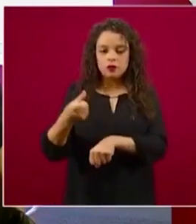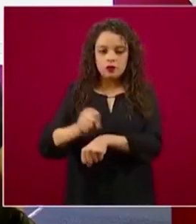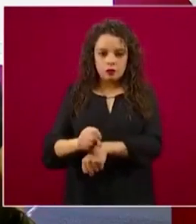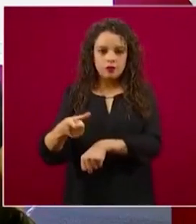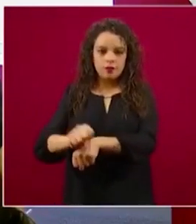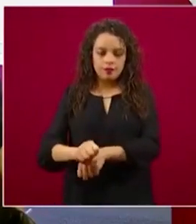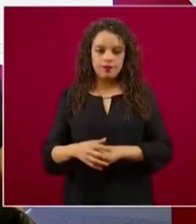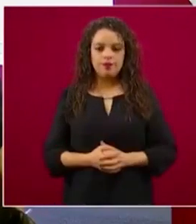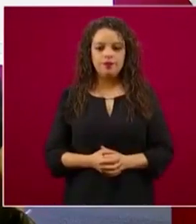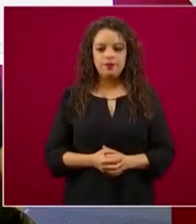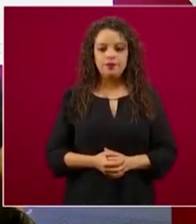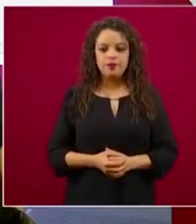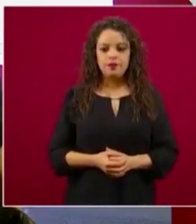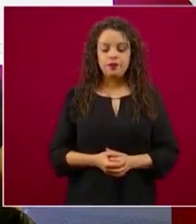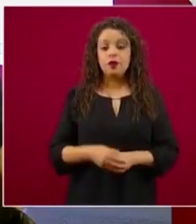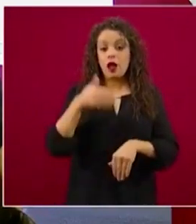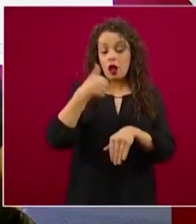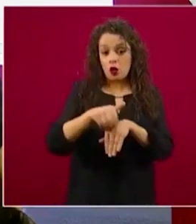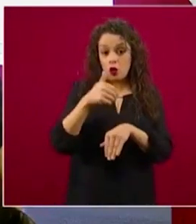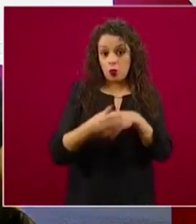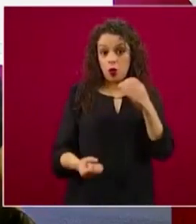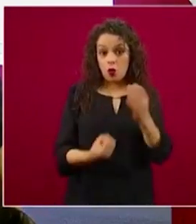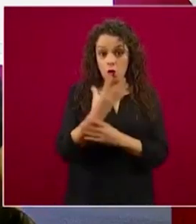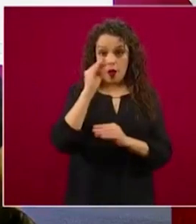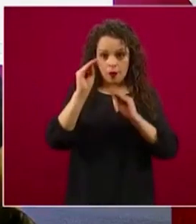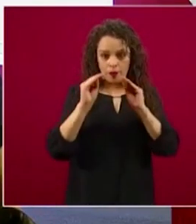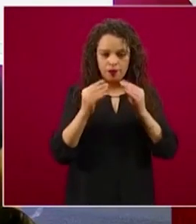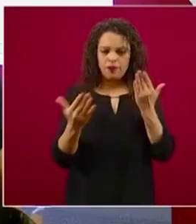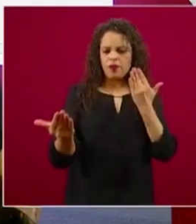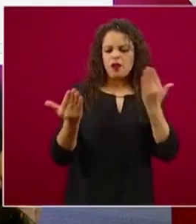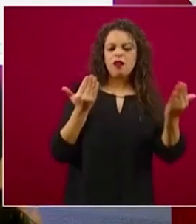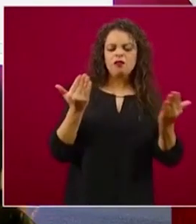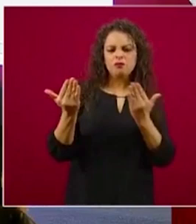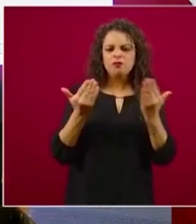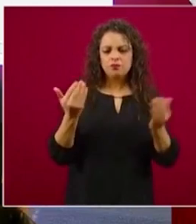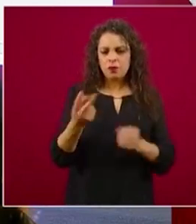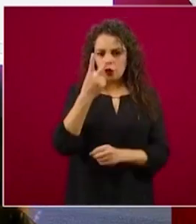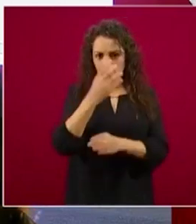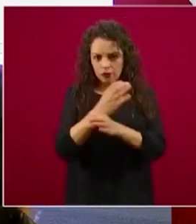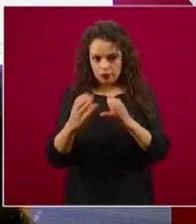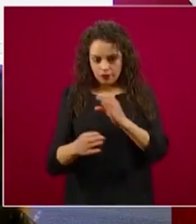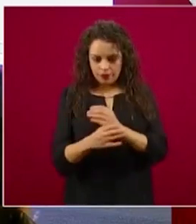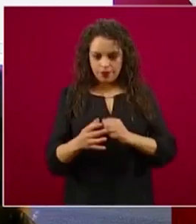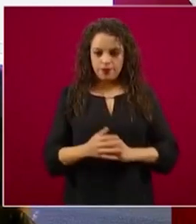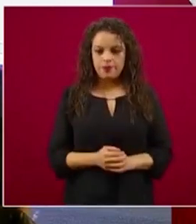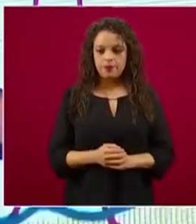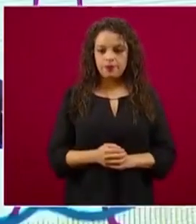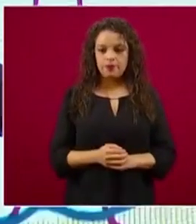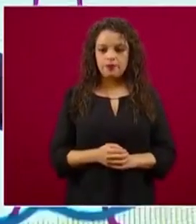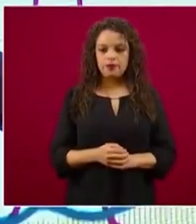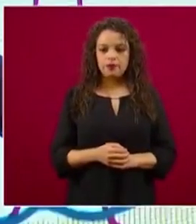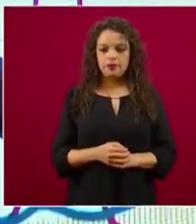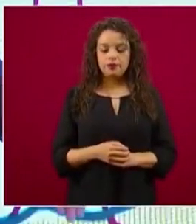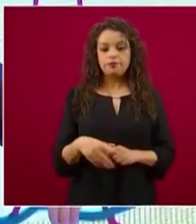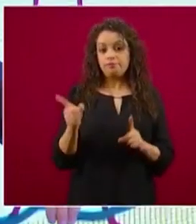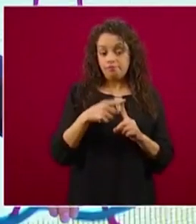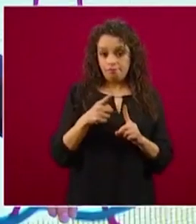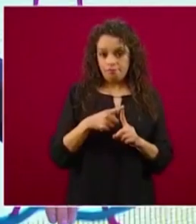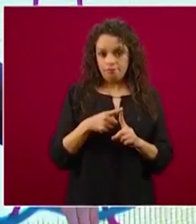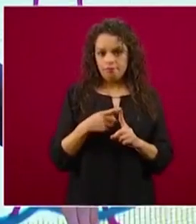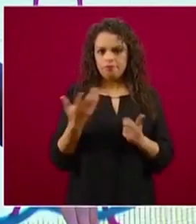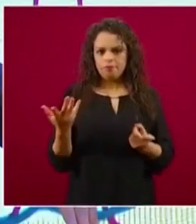Vamos a comparar dos cosas. Vamos a comparar la predicción de lo que ocurrirá, predicción que se